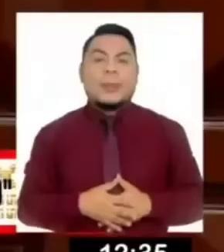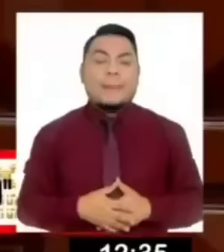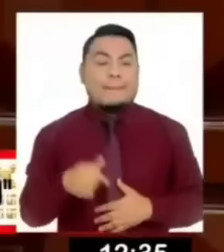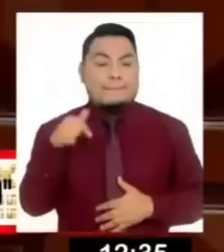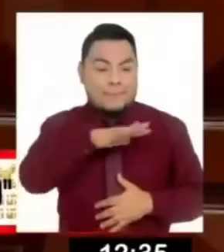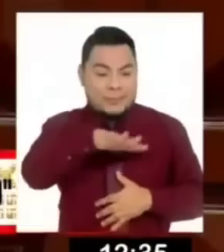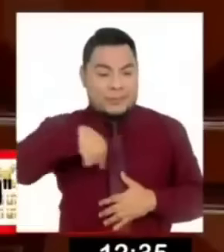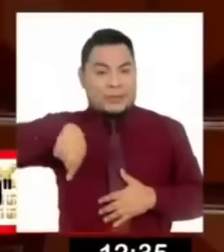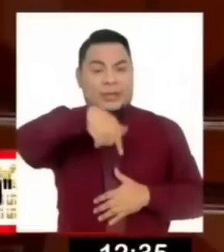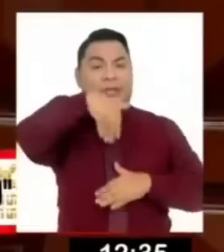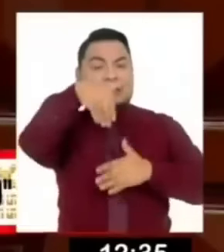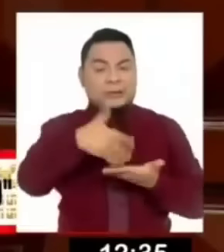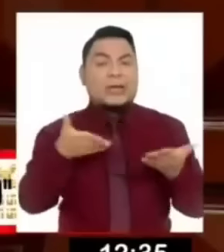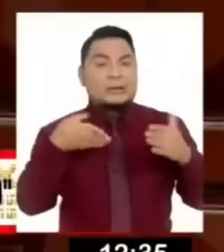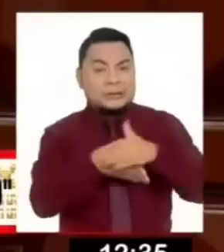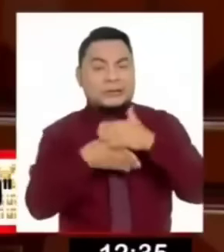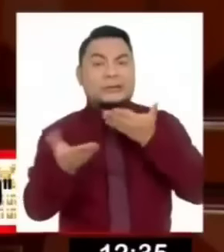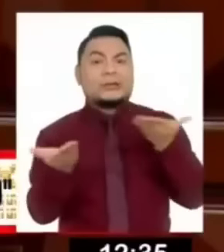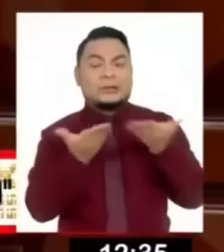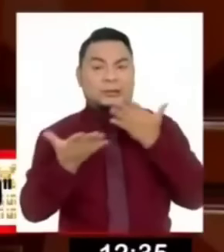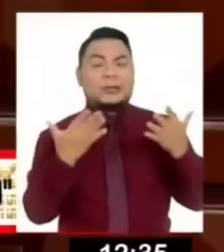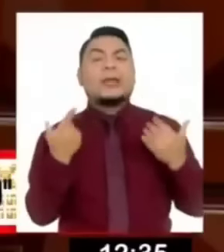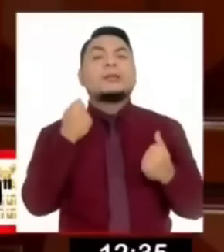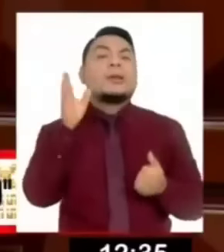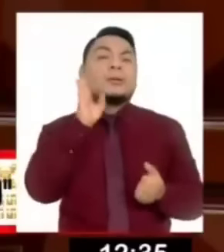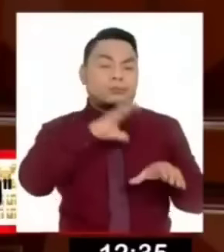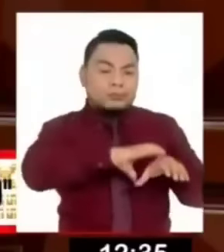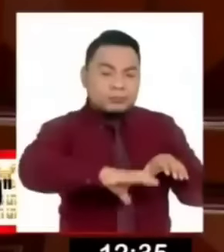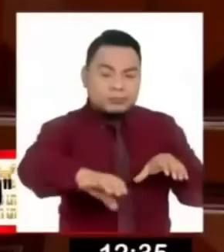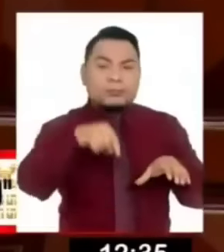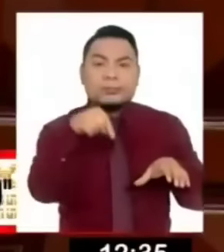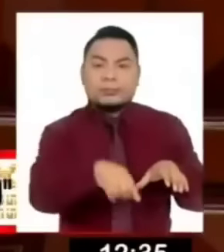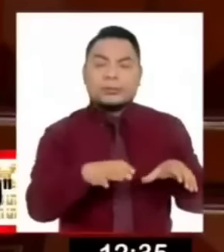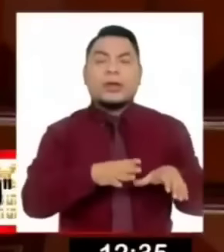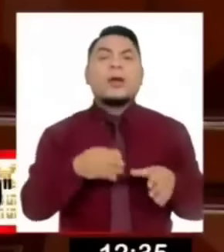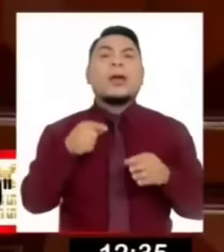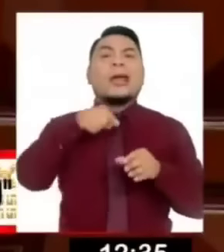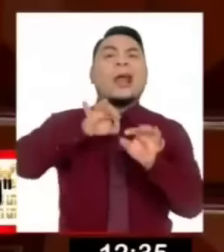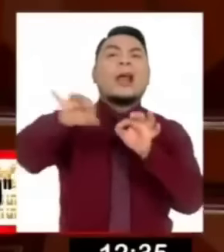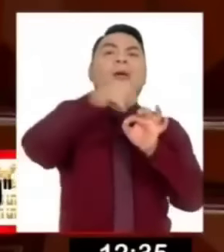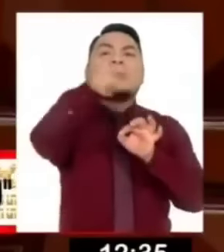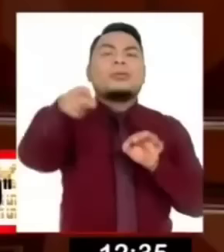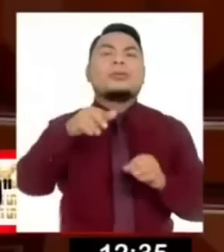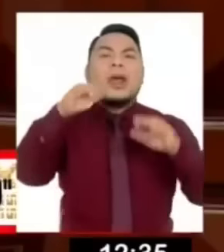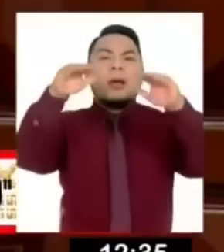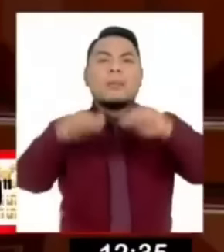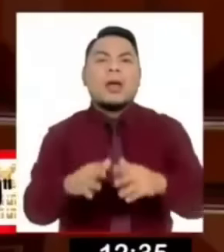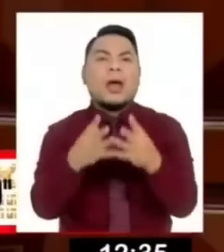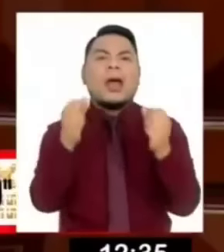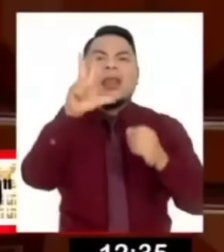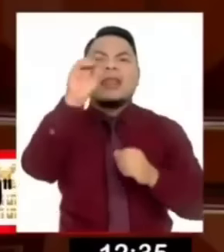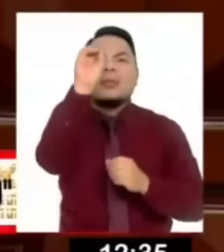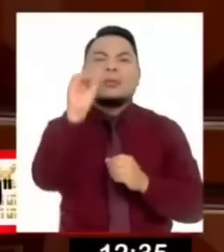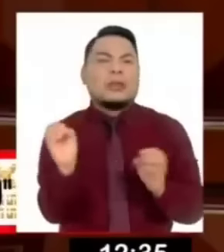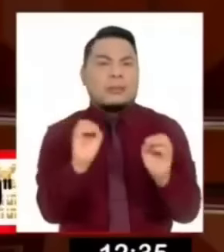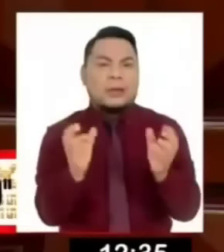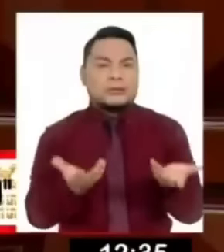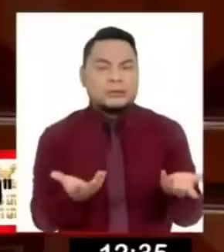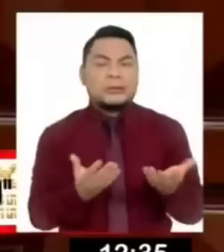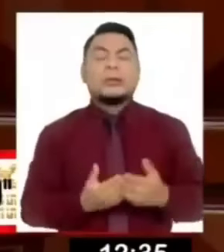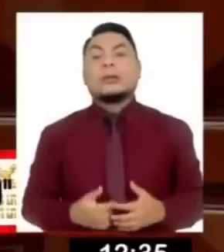el 89% tiene acceso a servicios de saneamiento, en el ámbito rural alcanza solo al 30%.